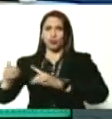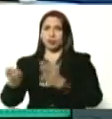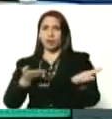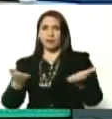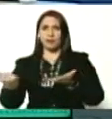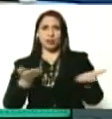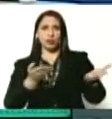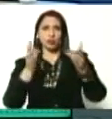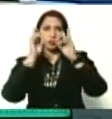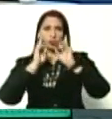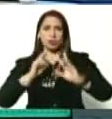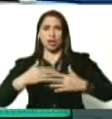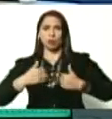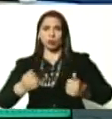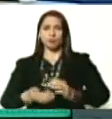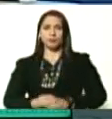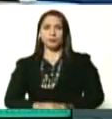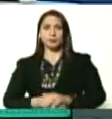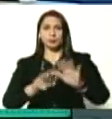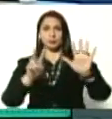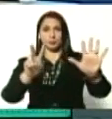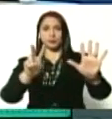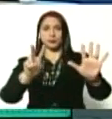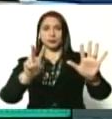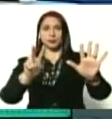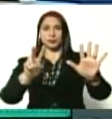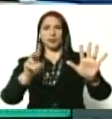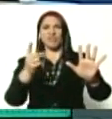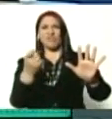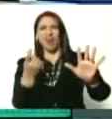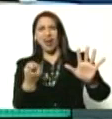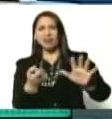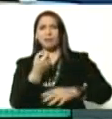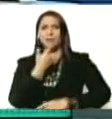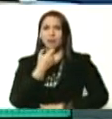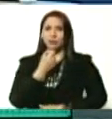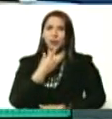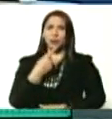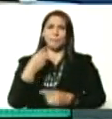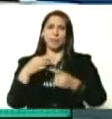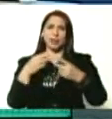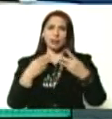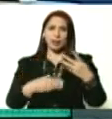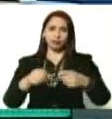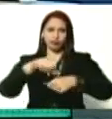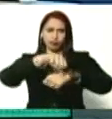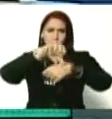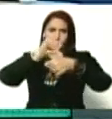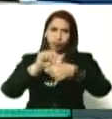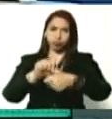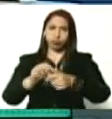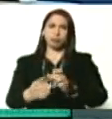sanitarios. Siete, déficit de insumos médicos, material médico